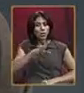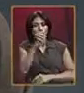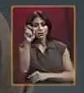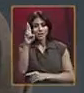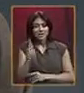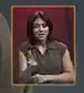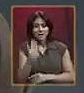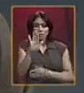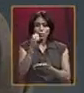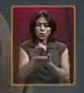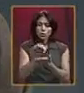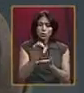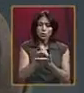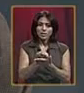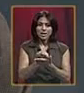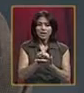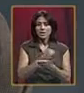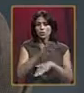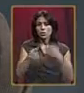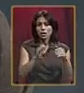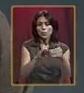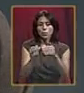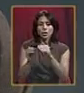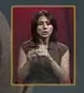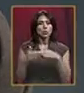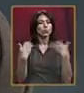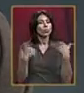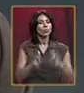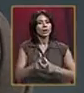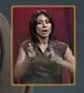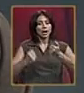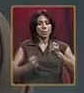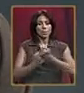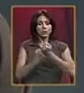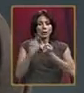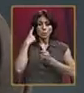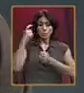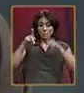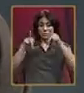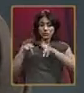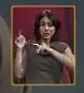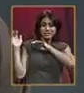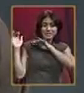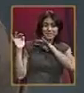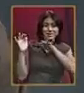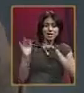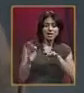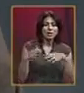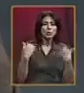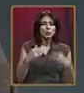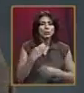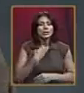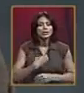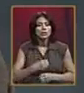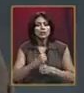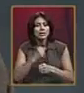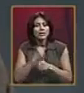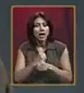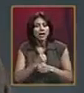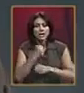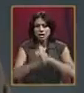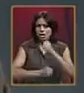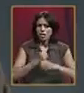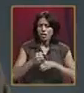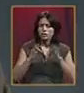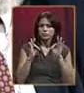población ha sido un gran aporte, porque además es gente que viene con un gran deseo de trabajar en edades productivas, muchos de ellos